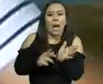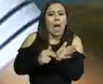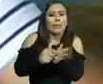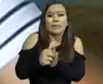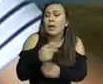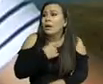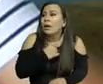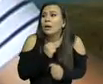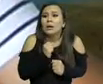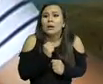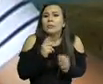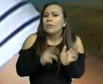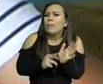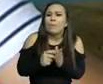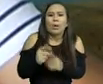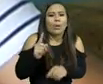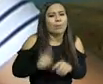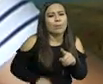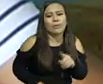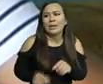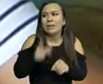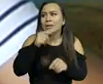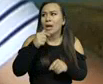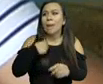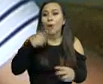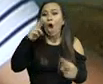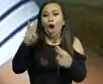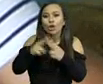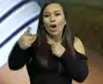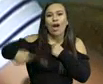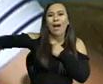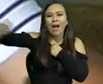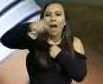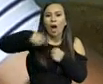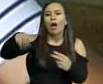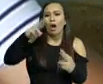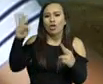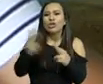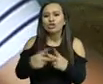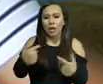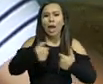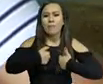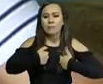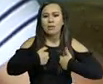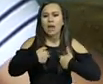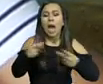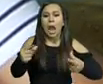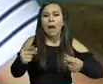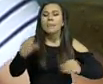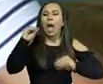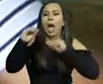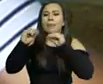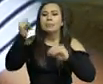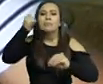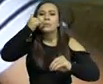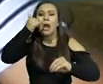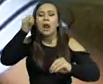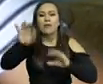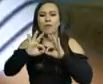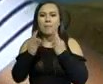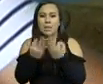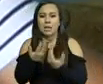piernas entonces por ahí como a mí me conocen en ese sector rapidito avisaron a unos familiares